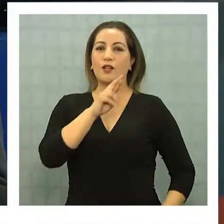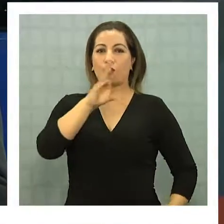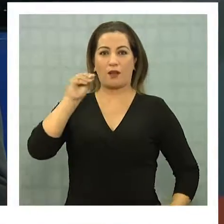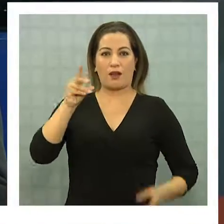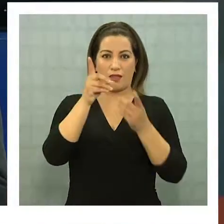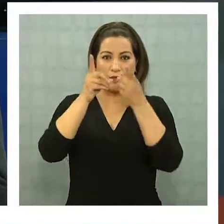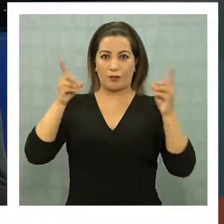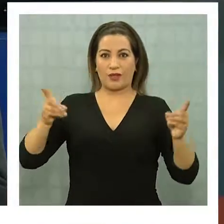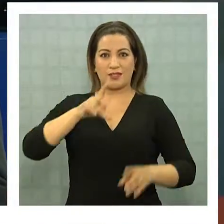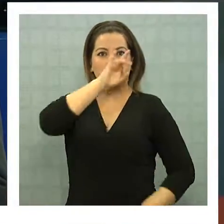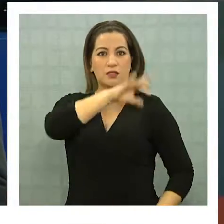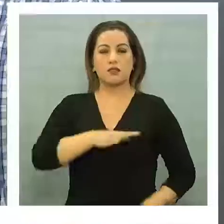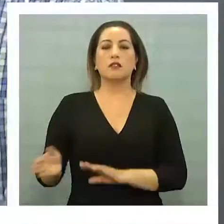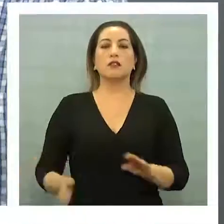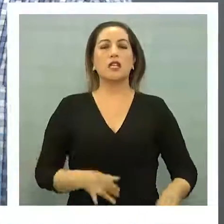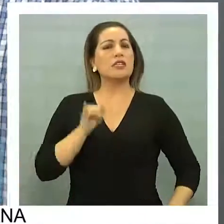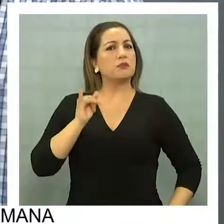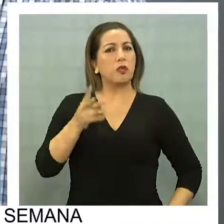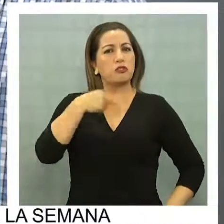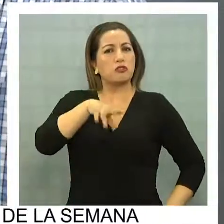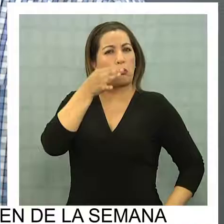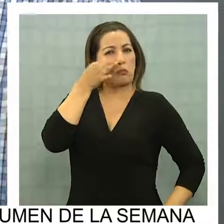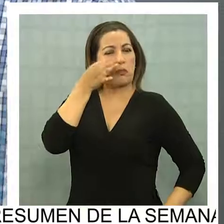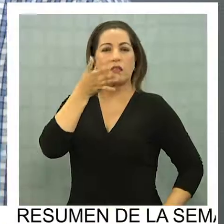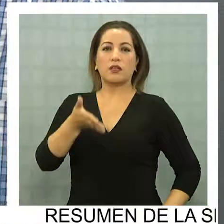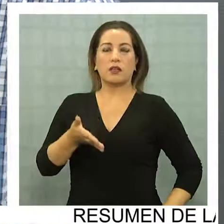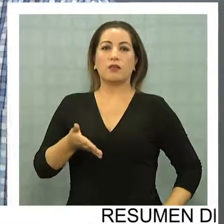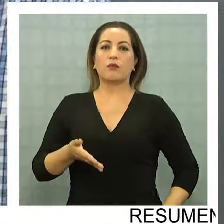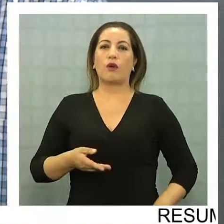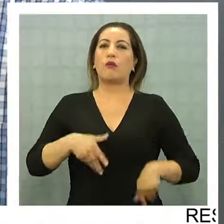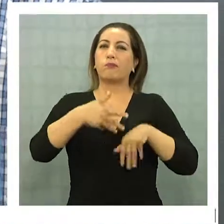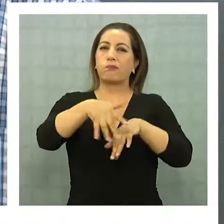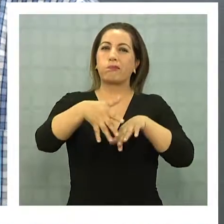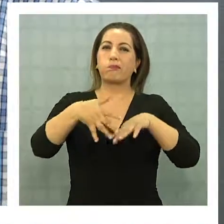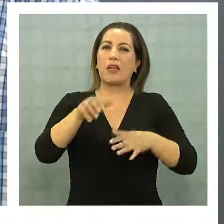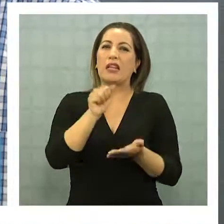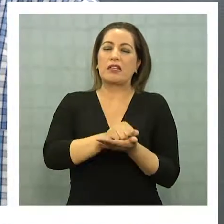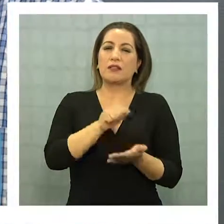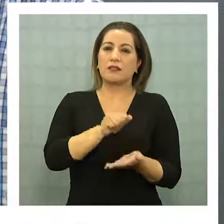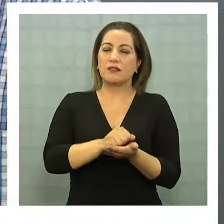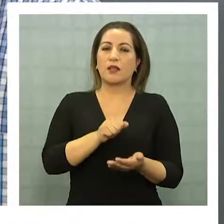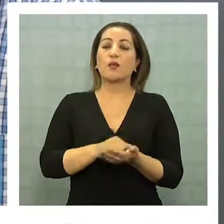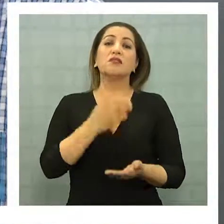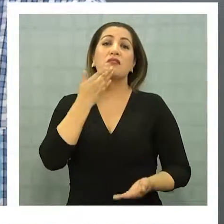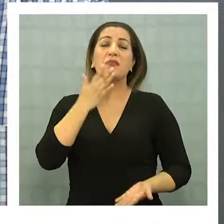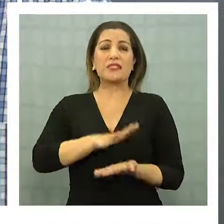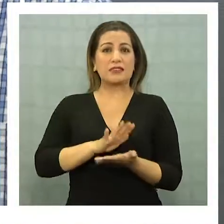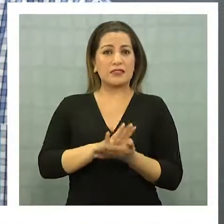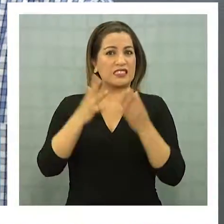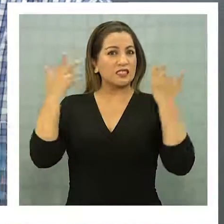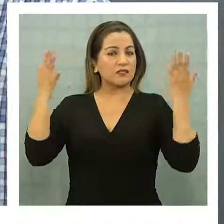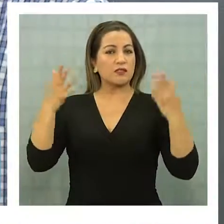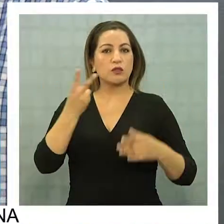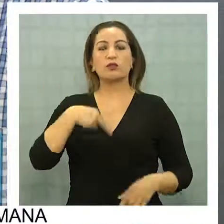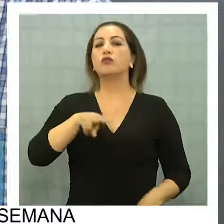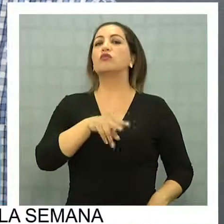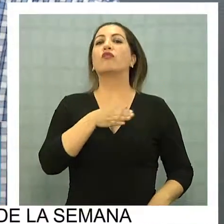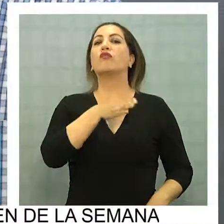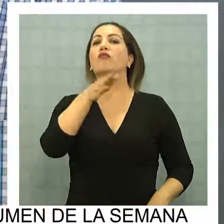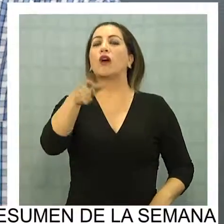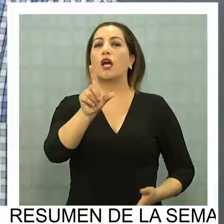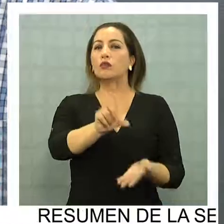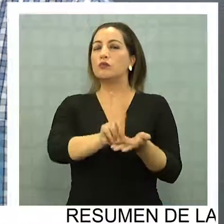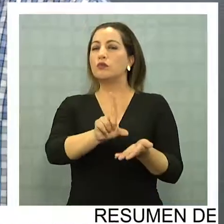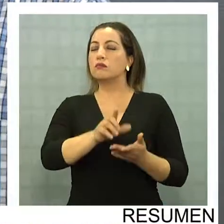recuperación de la democracia en nuestro país. Siempre vemos, ¿cierto?, en manifestaciones, cuando hay conmemoraciones, cuando uno visita estos